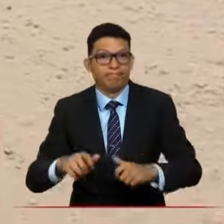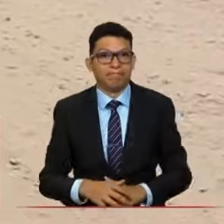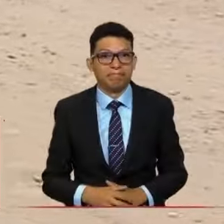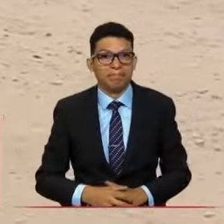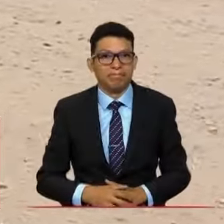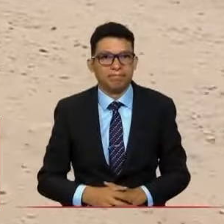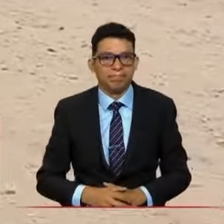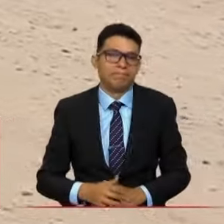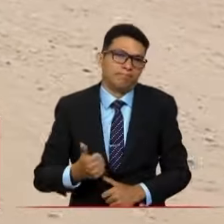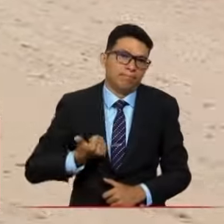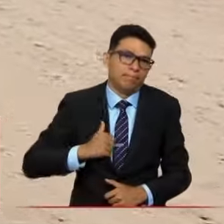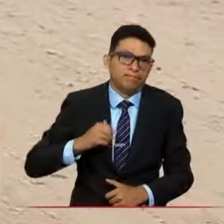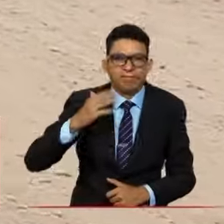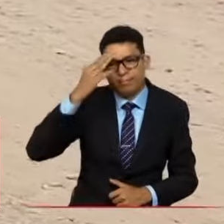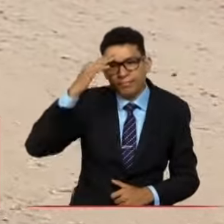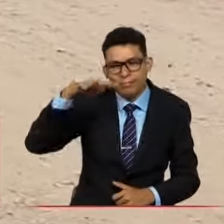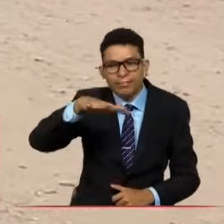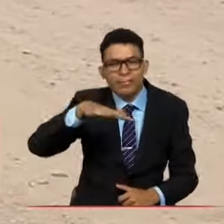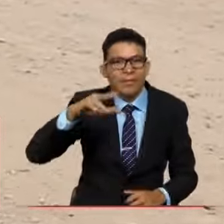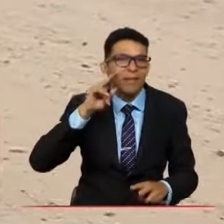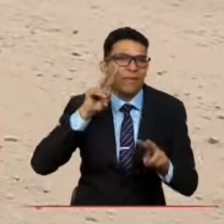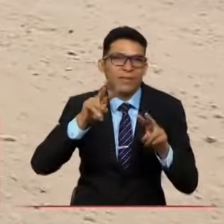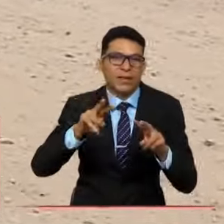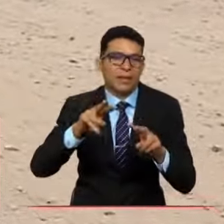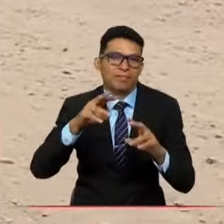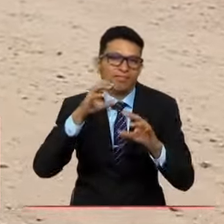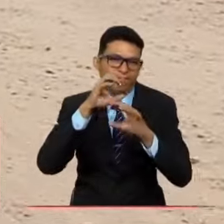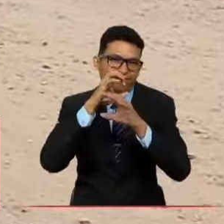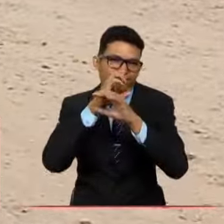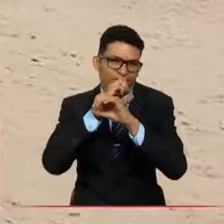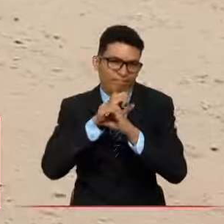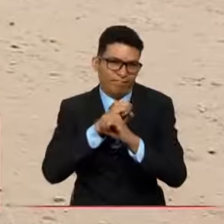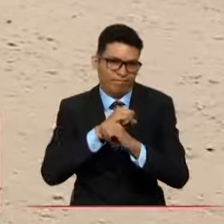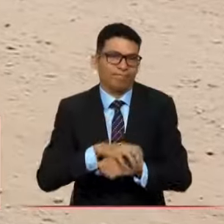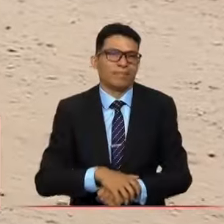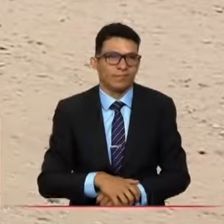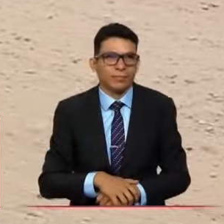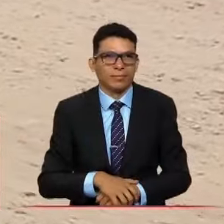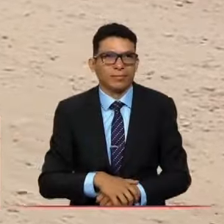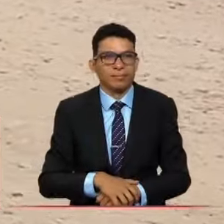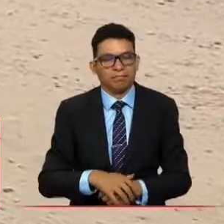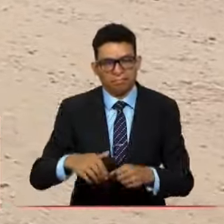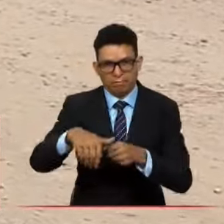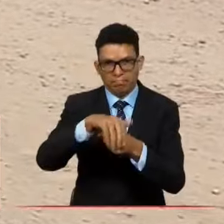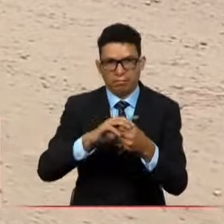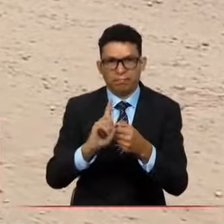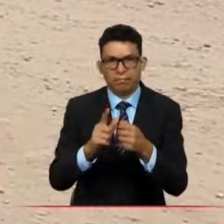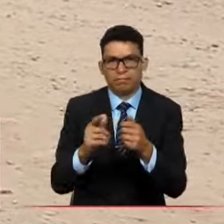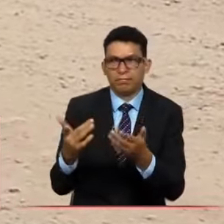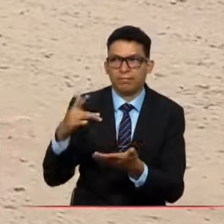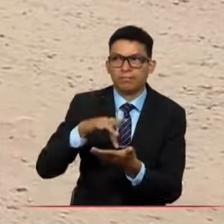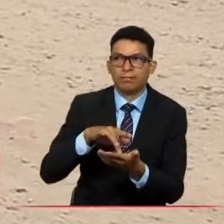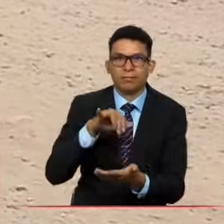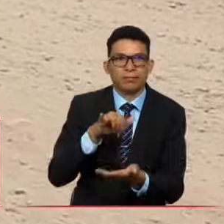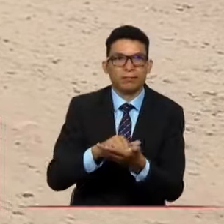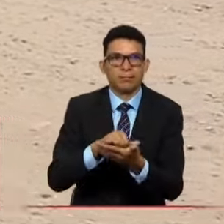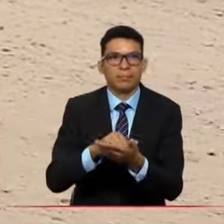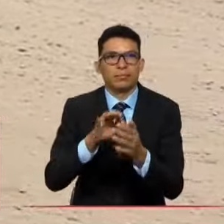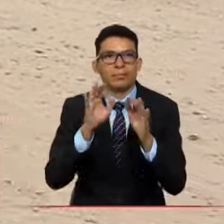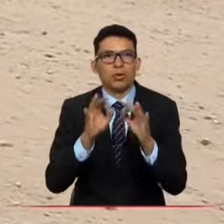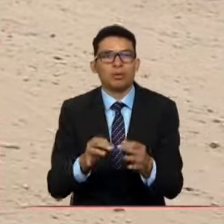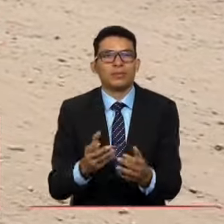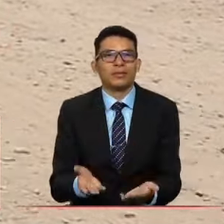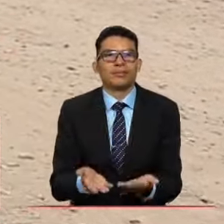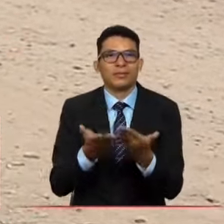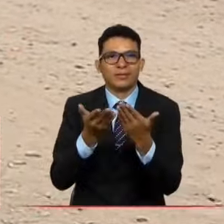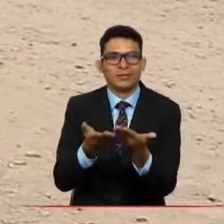aprovechando también pues la poca visibilidad. Y justamente por esta situación nos acompaña Liliana Fernández, quien es la